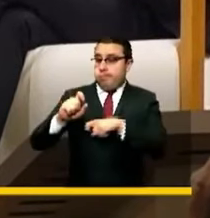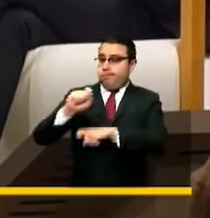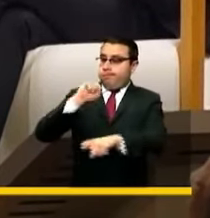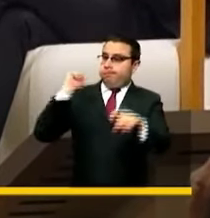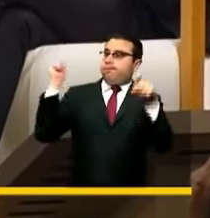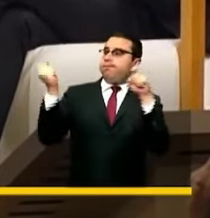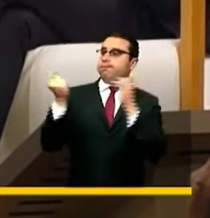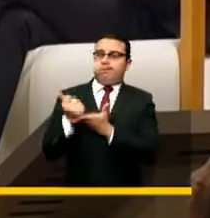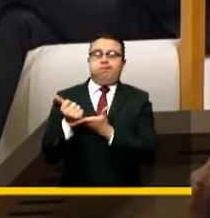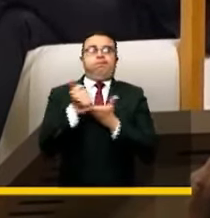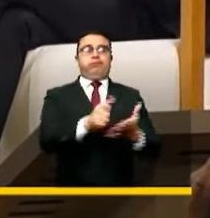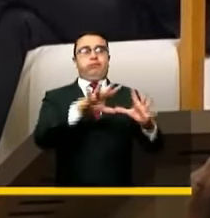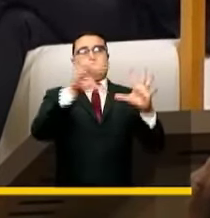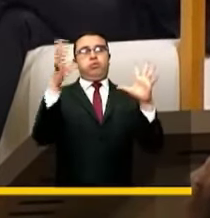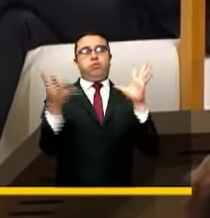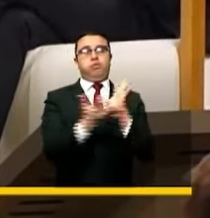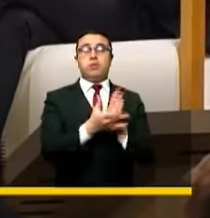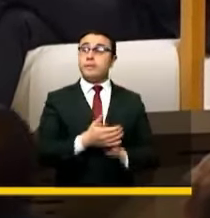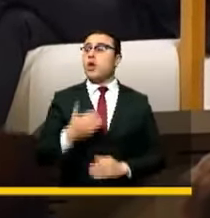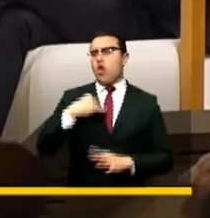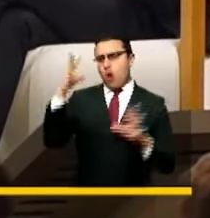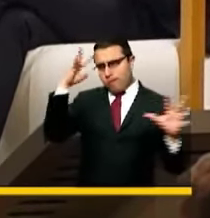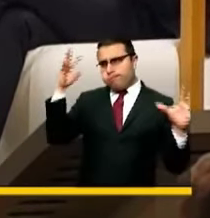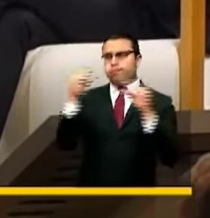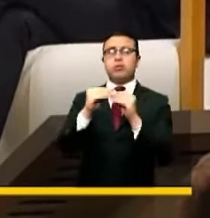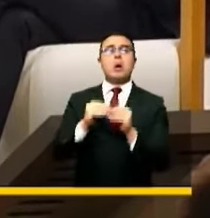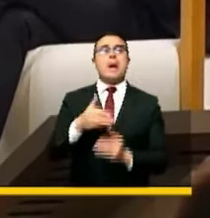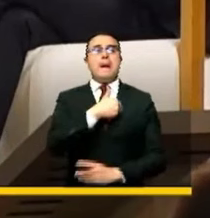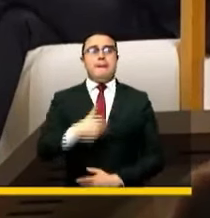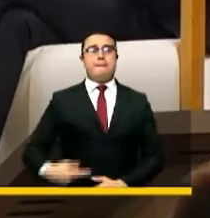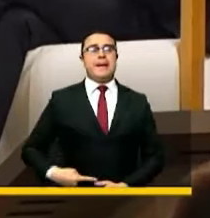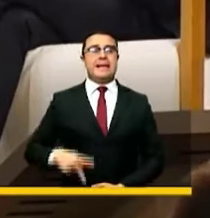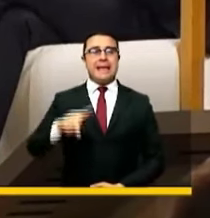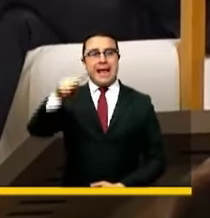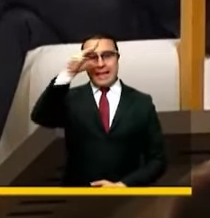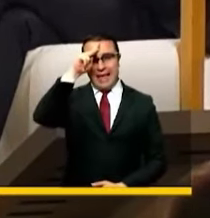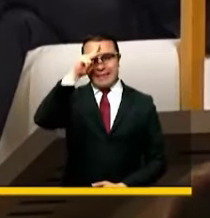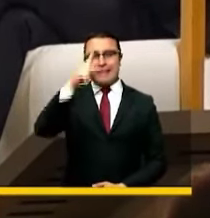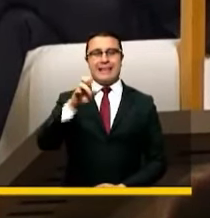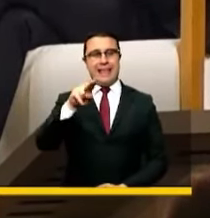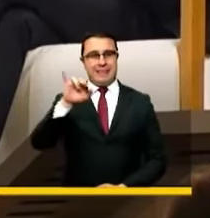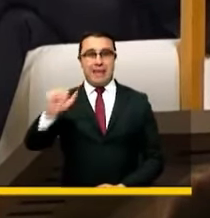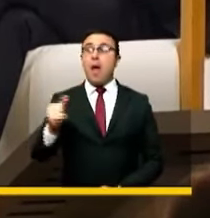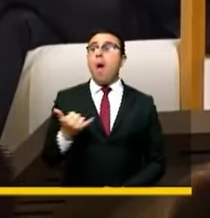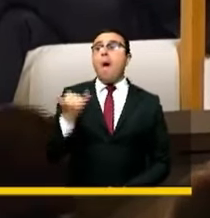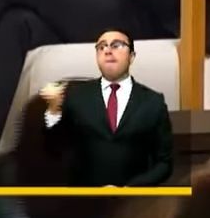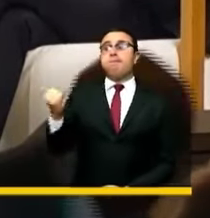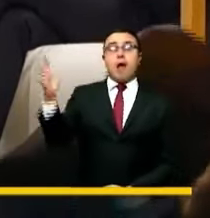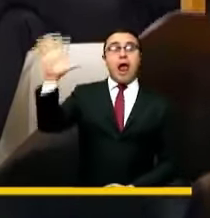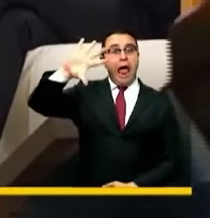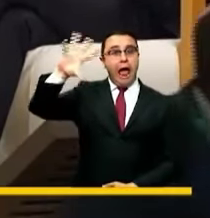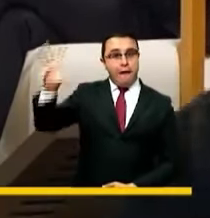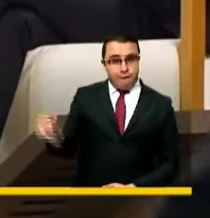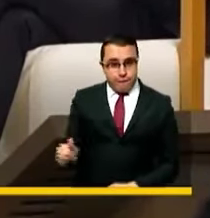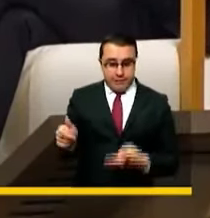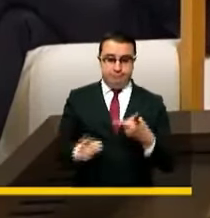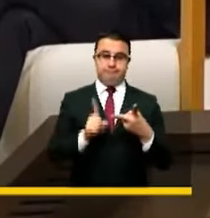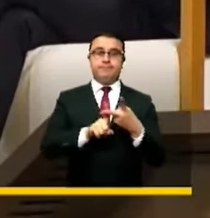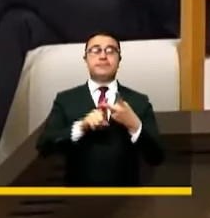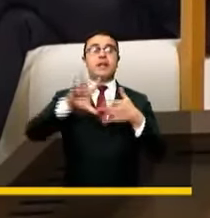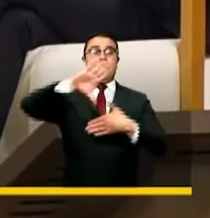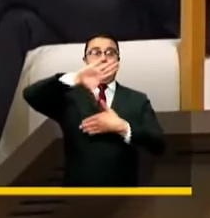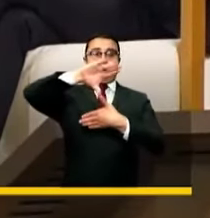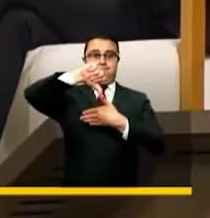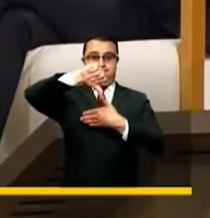transición energética. Comparto con el presidente de Kenia que es en África y en América del Sur